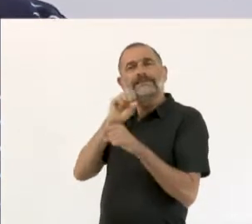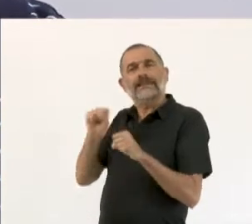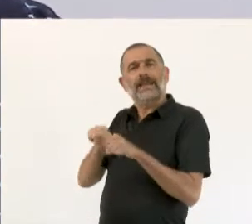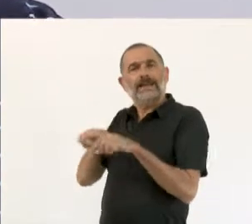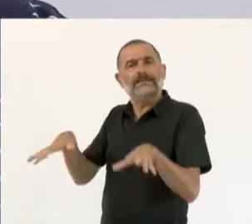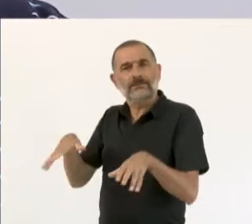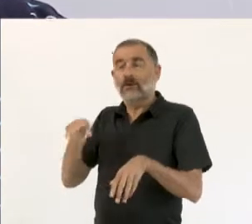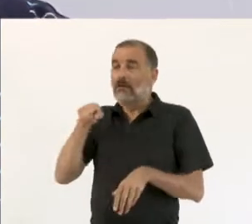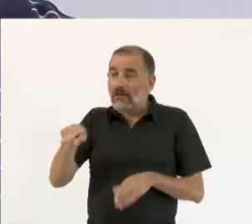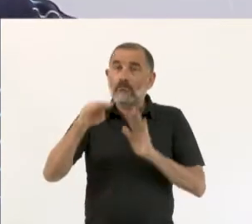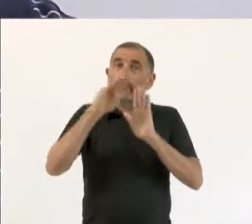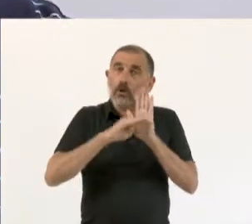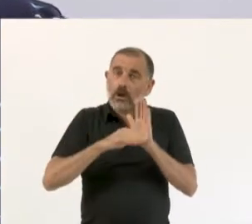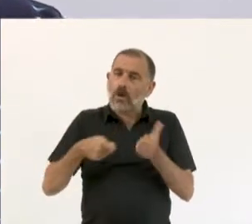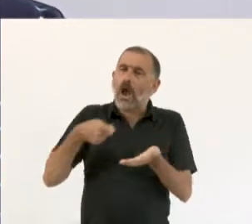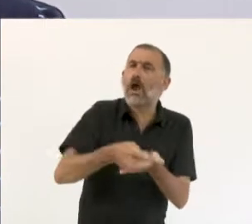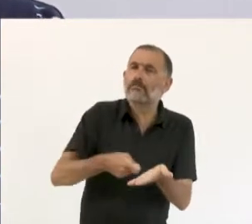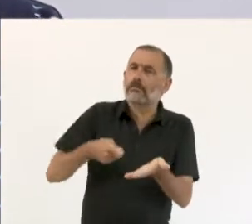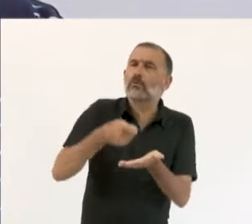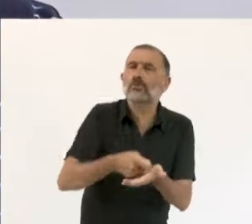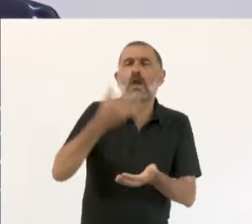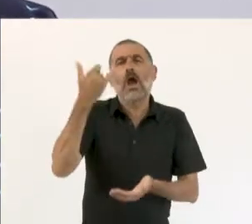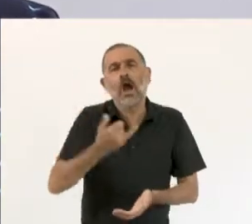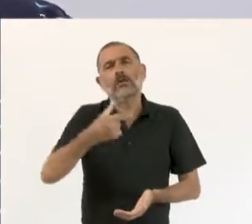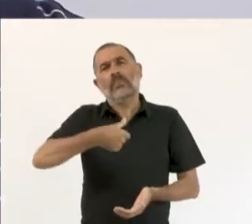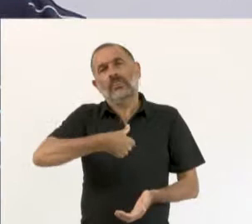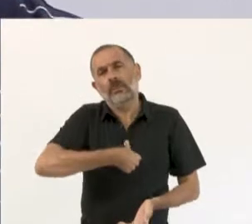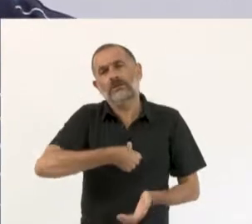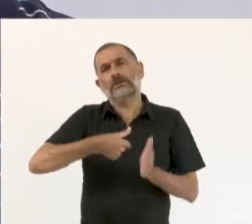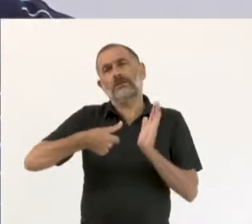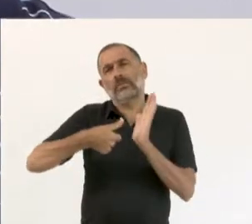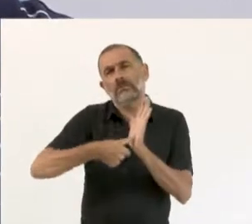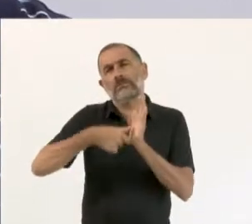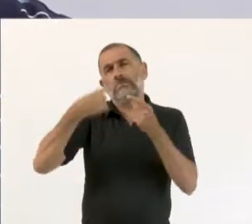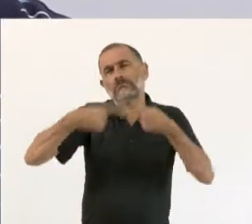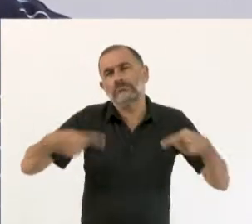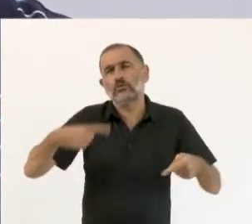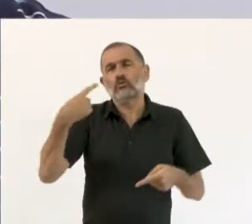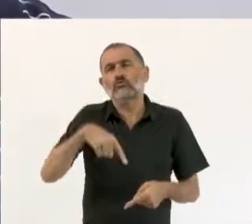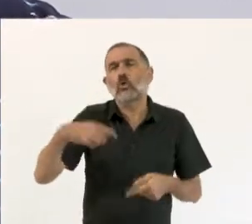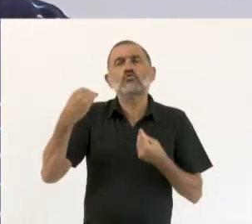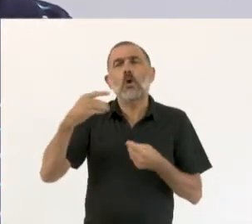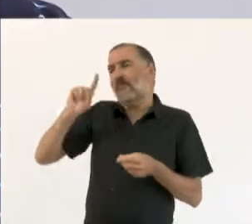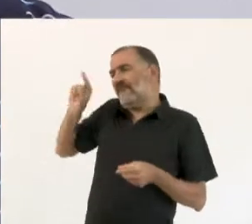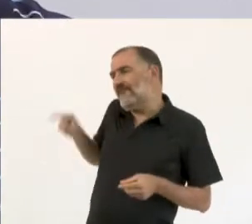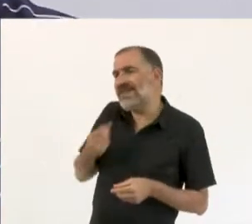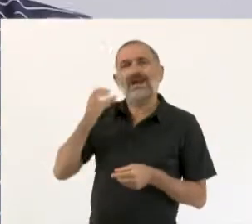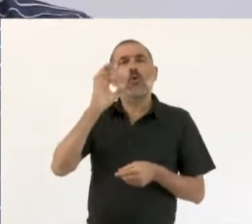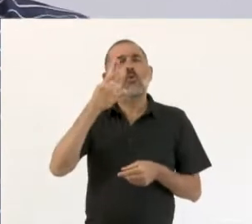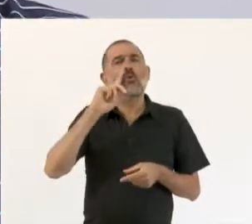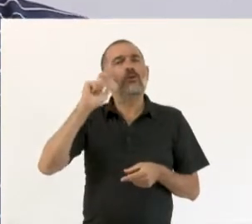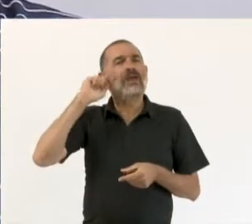haciendo este programa en materia de identidad, de conocer los orígenes, sin duda se convierte en una herramienta